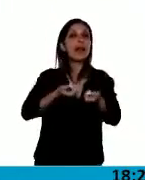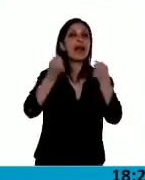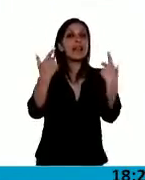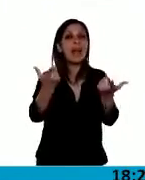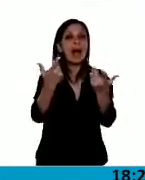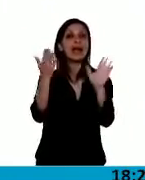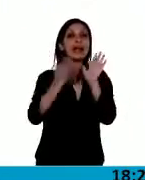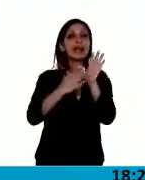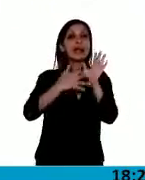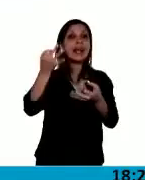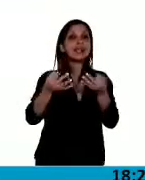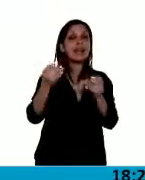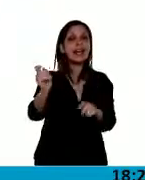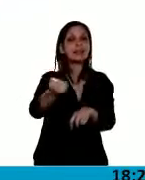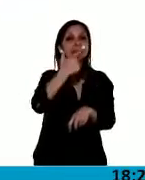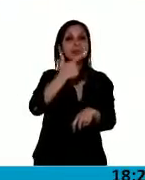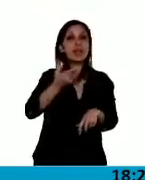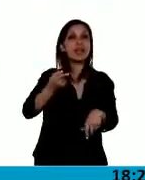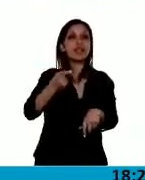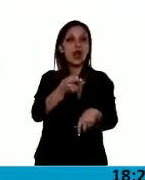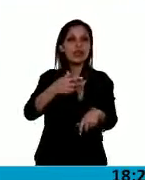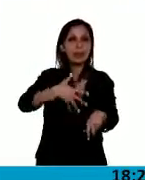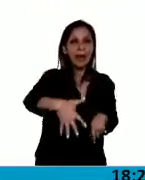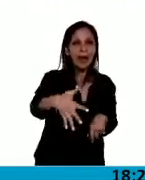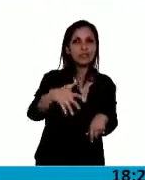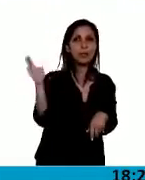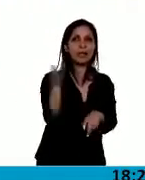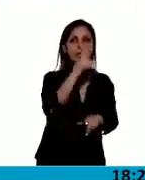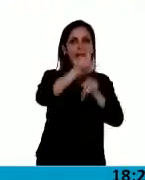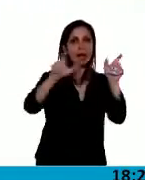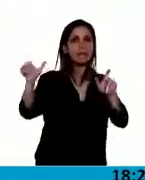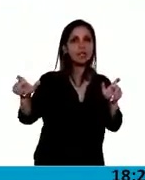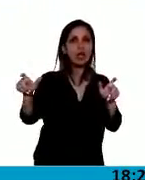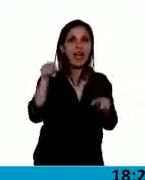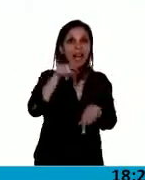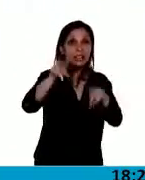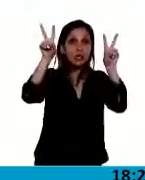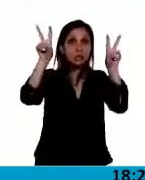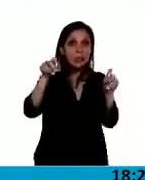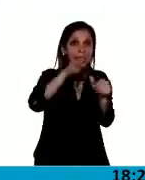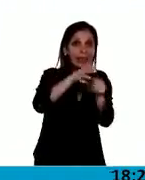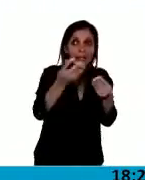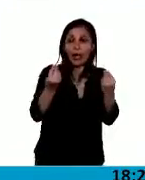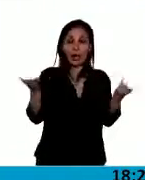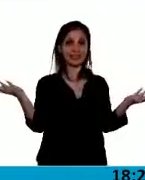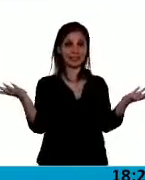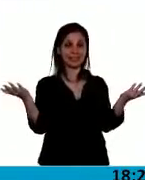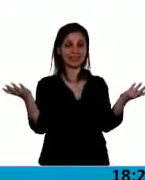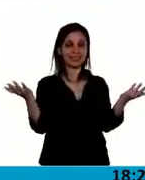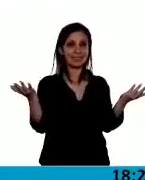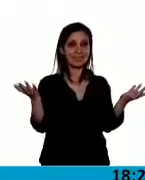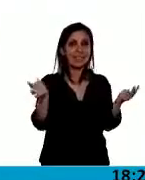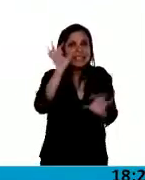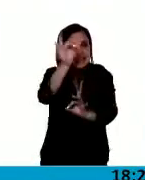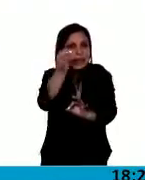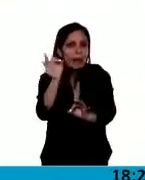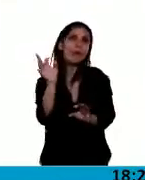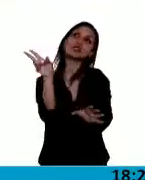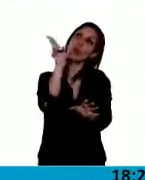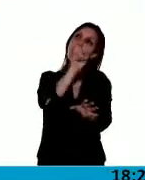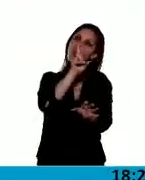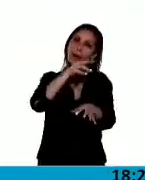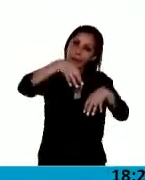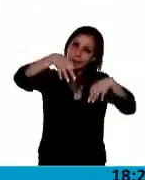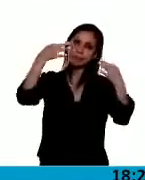los anticonceptivos para todas las personas en todo momento. Y si ese no es un tema de género, ¿qué es? Sabemos que son las mujeres las que